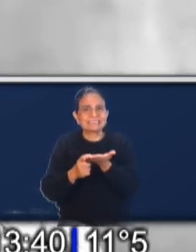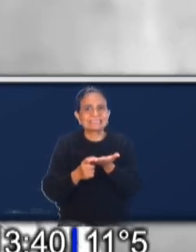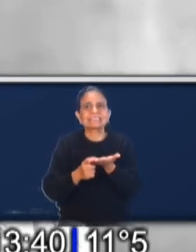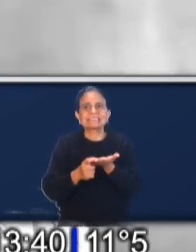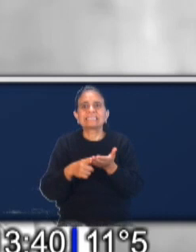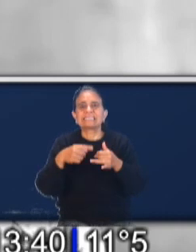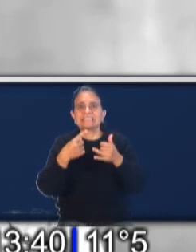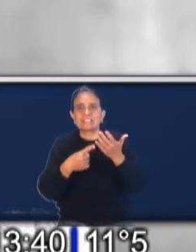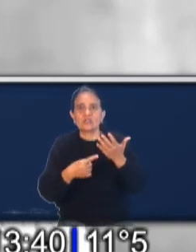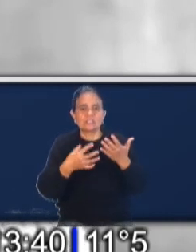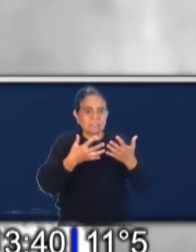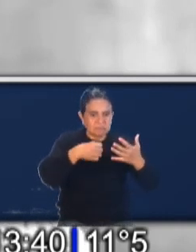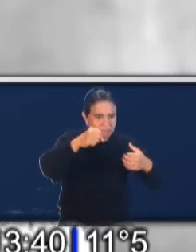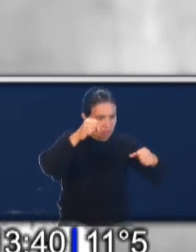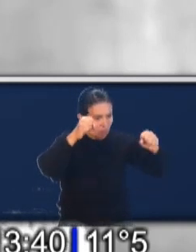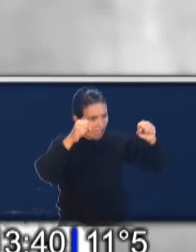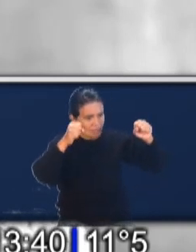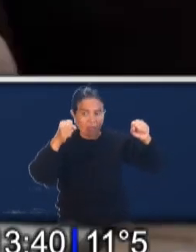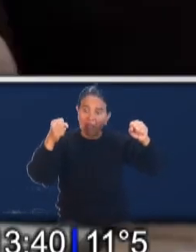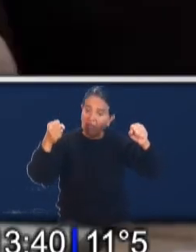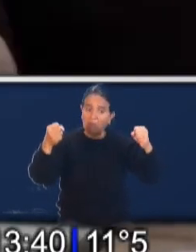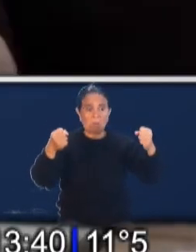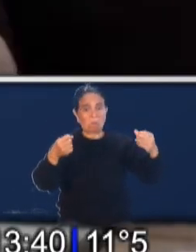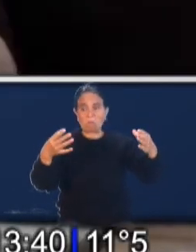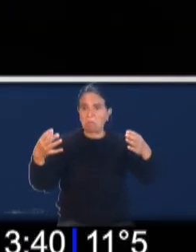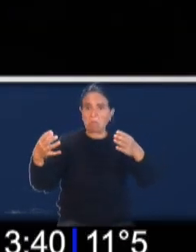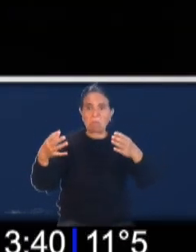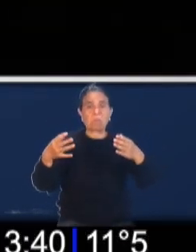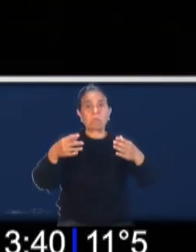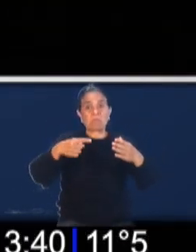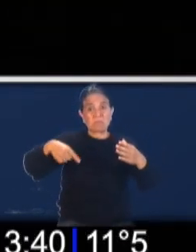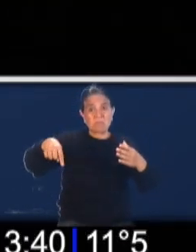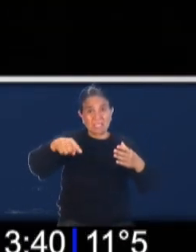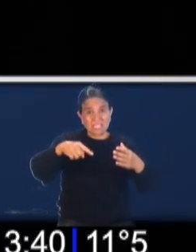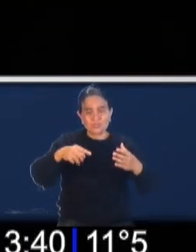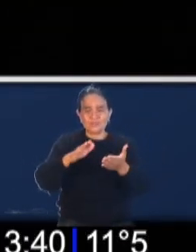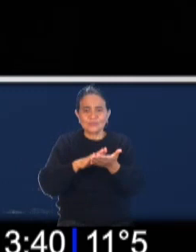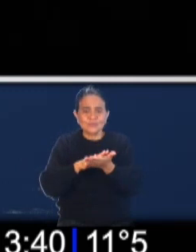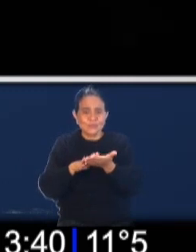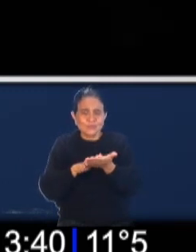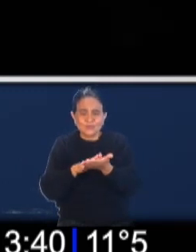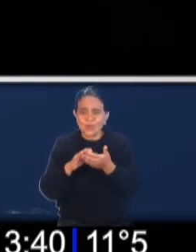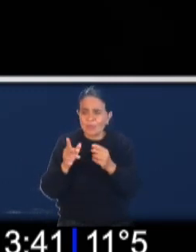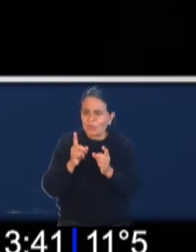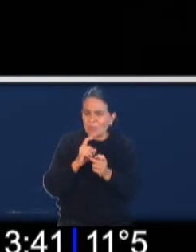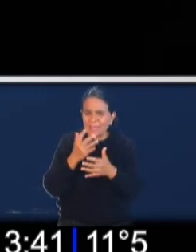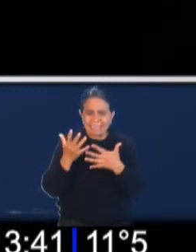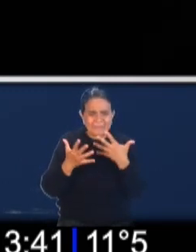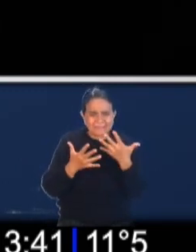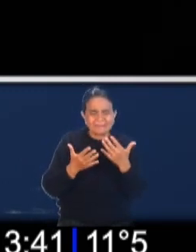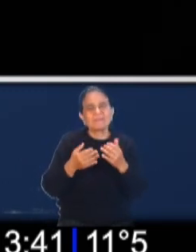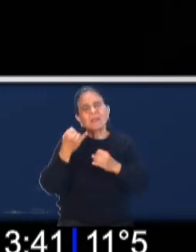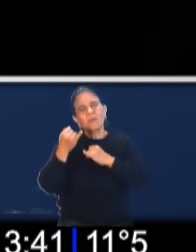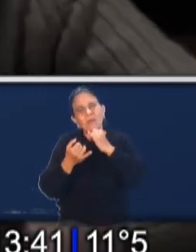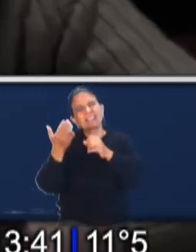de chatarra en Bermejos. Ellos deben pasar por diferentes niveles de resolución mientras hablan de sus inicios,